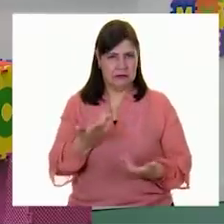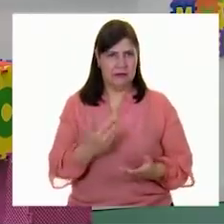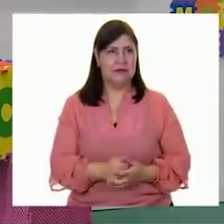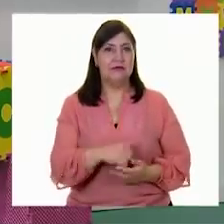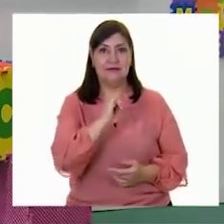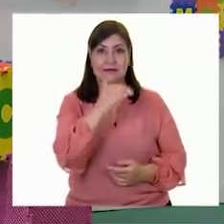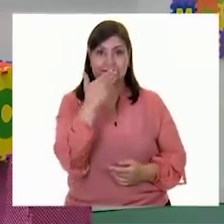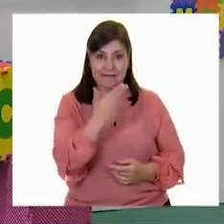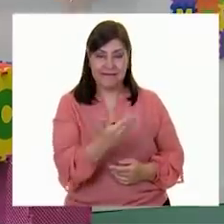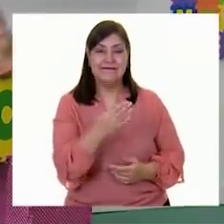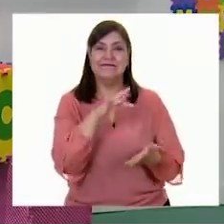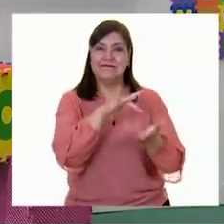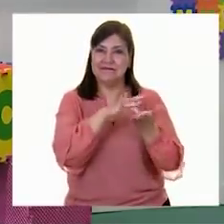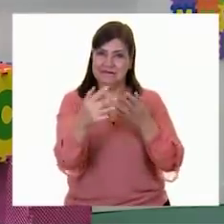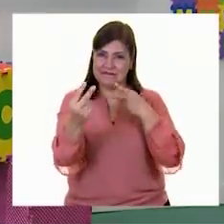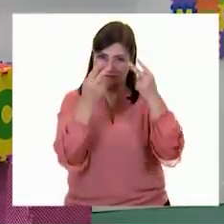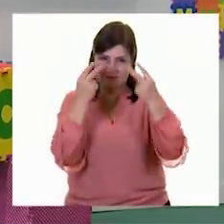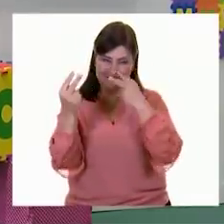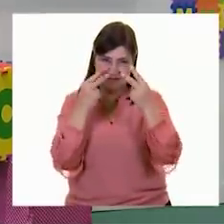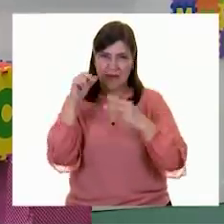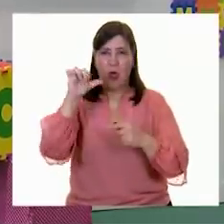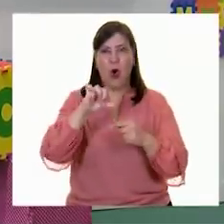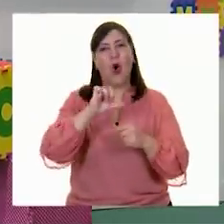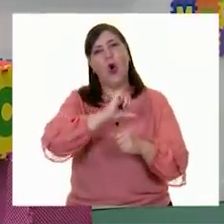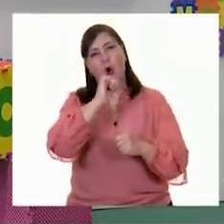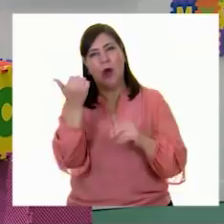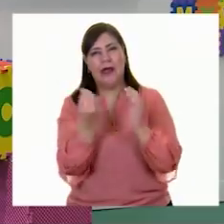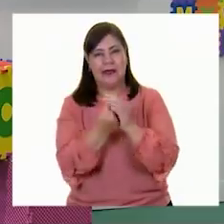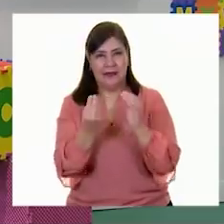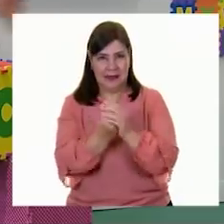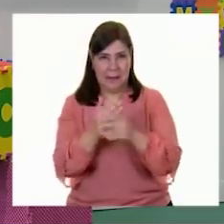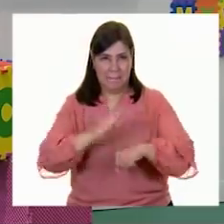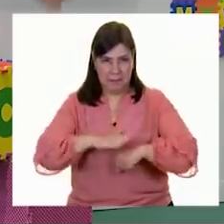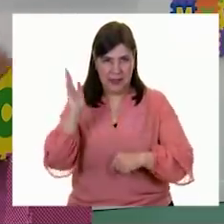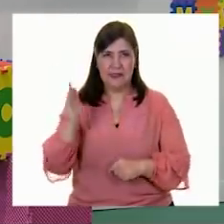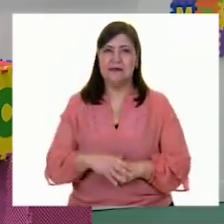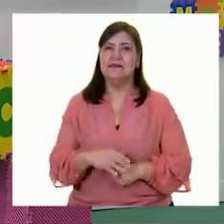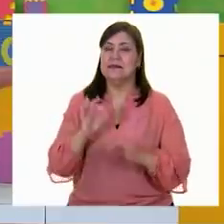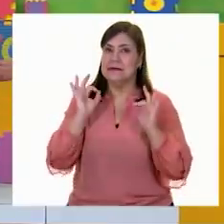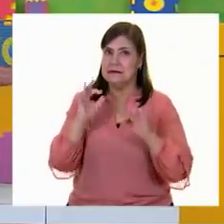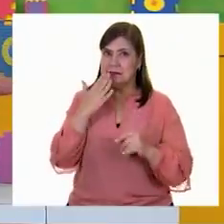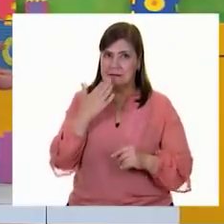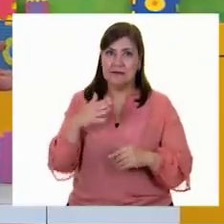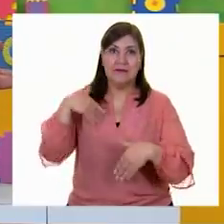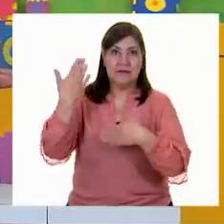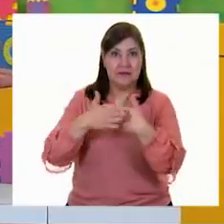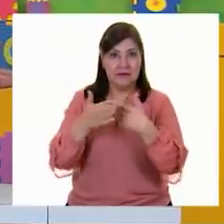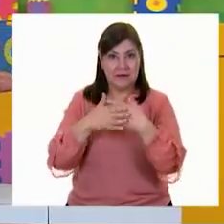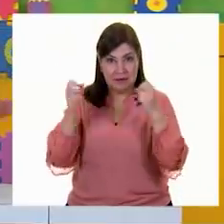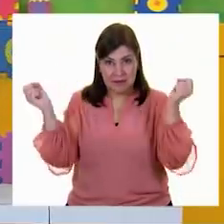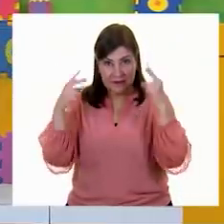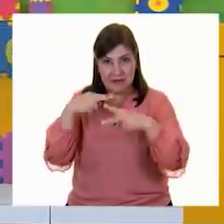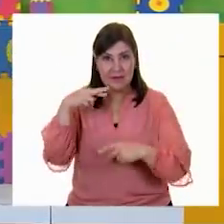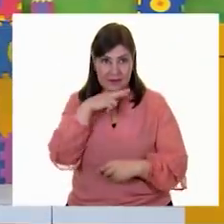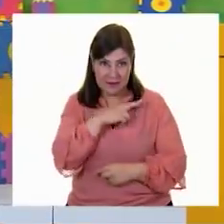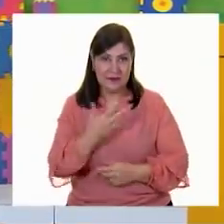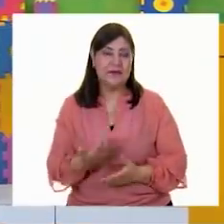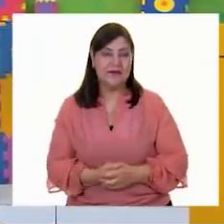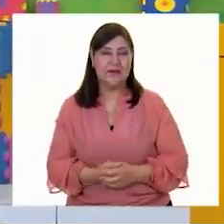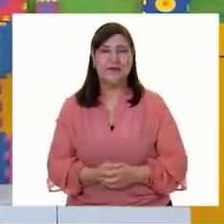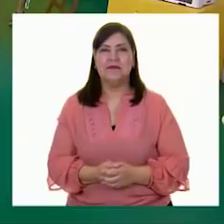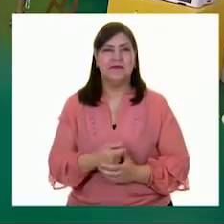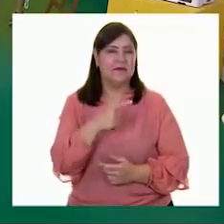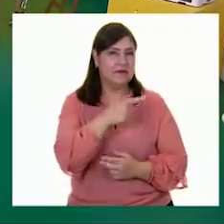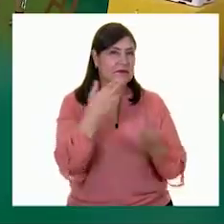¡Excelente! Gracias por acompañarnos en una clase más. Excelente, pues nos vemos la próxima, ¿no? Claro.